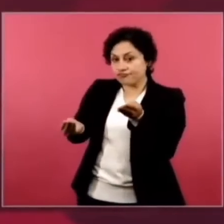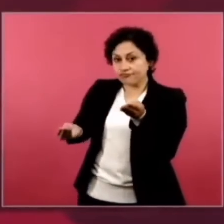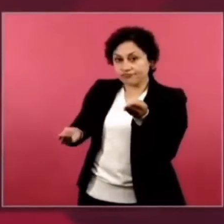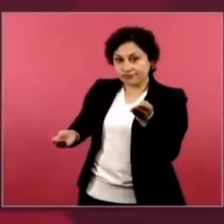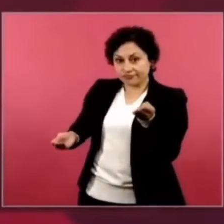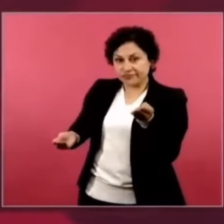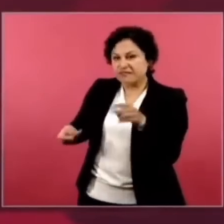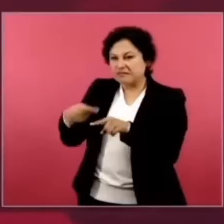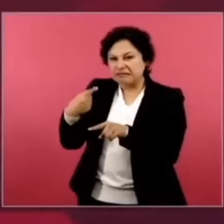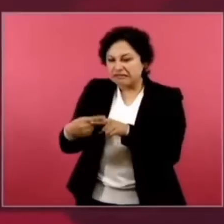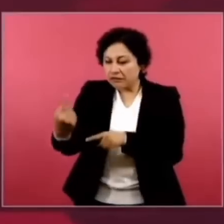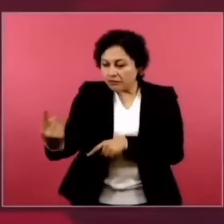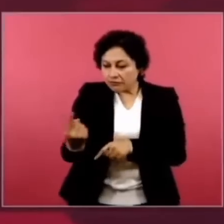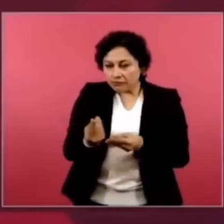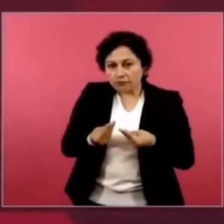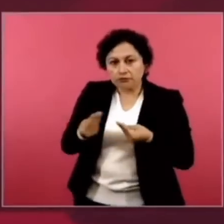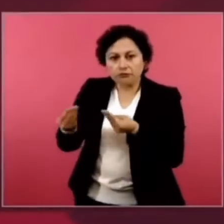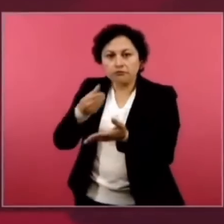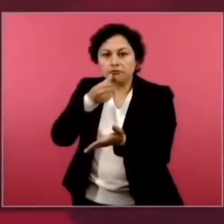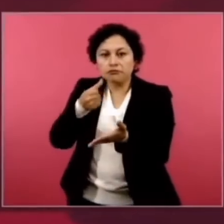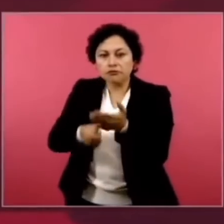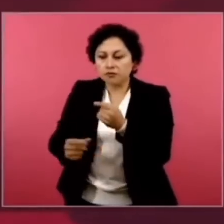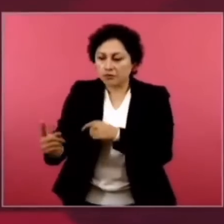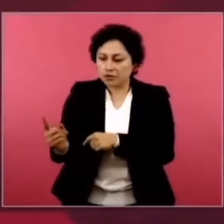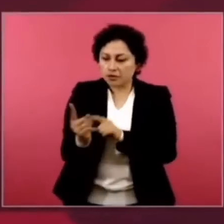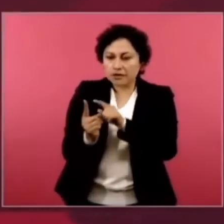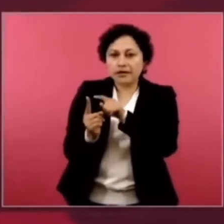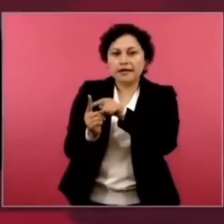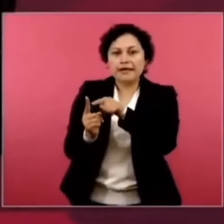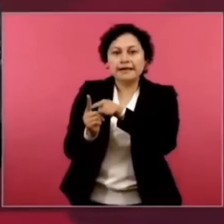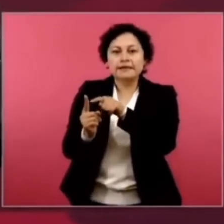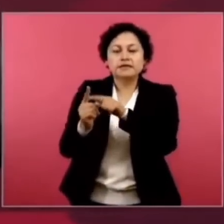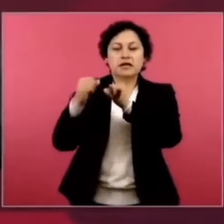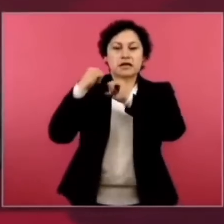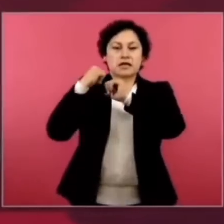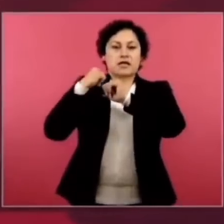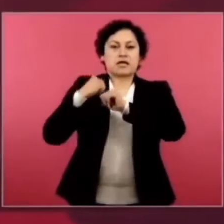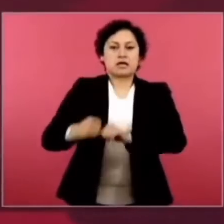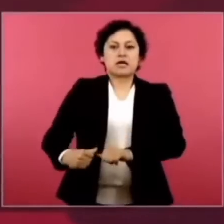de los de comunicación del candidato,